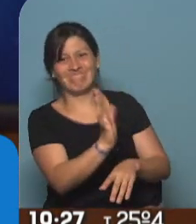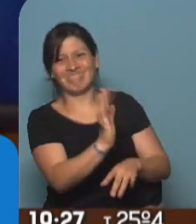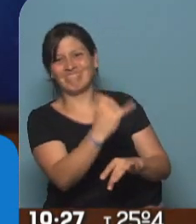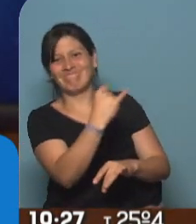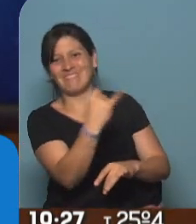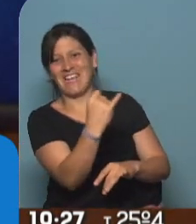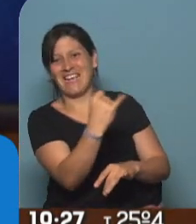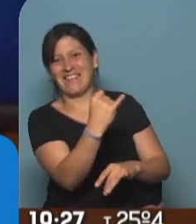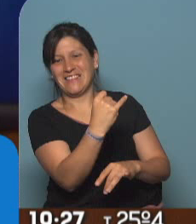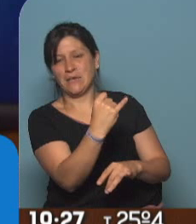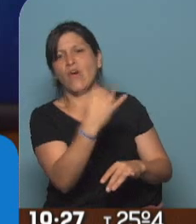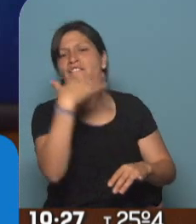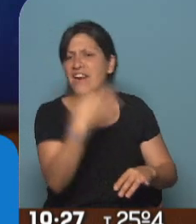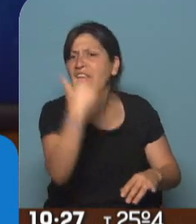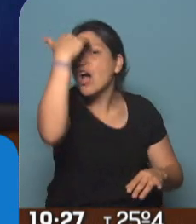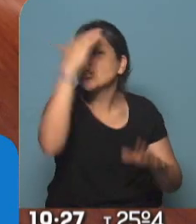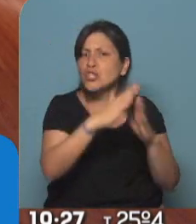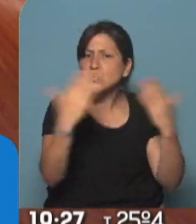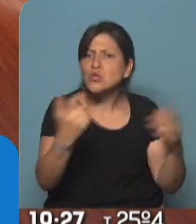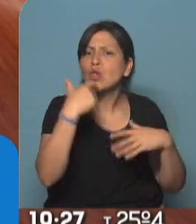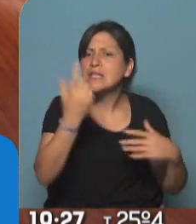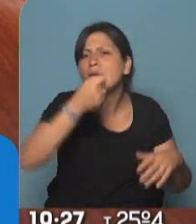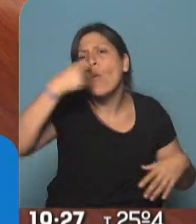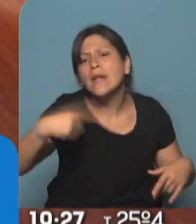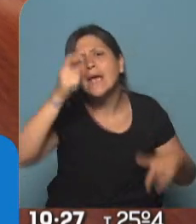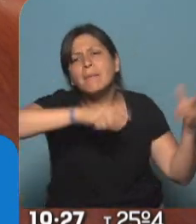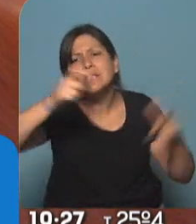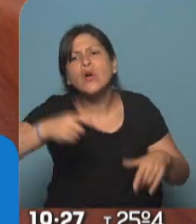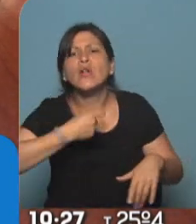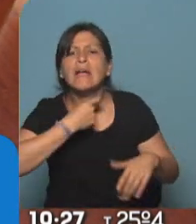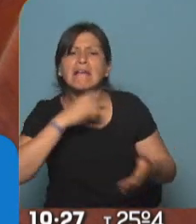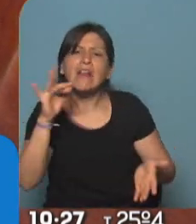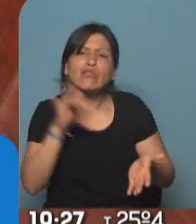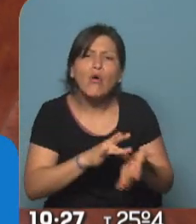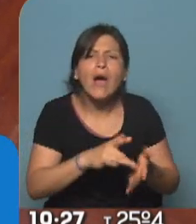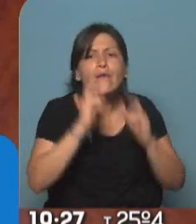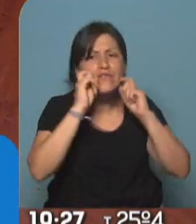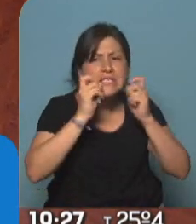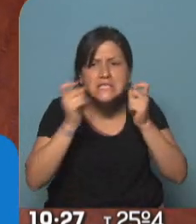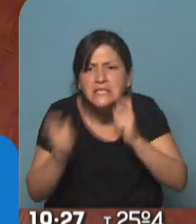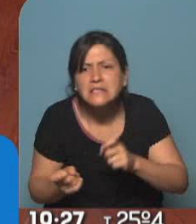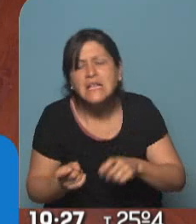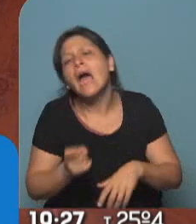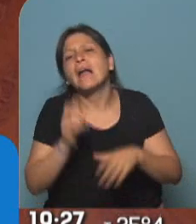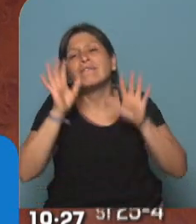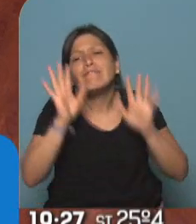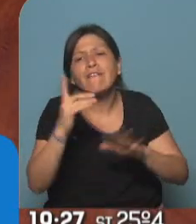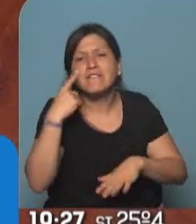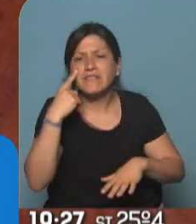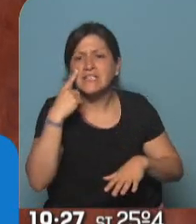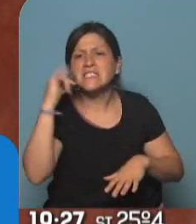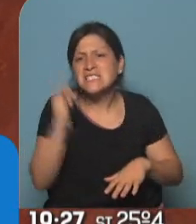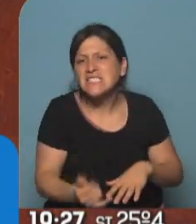voluntad que quieran habitar el suelo argentino pero aquellos que vienen a robar a cometer homicidios al hacer